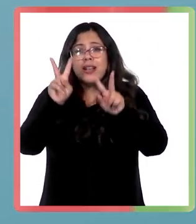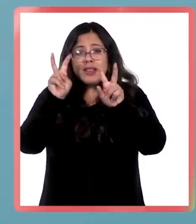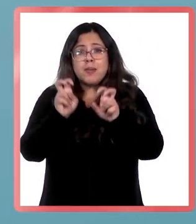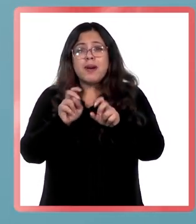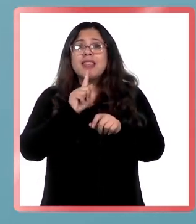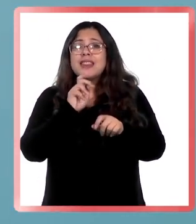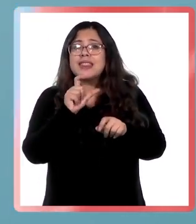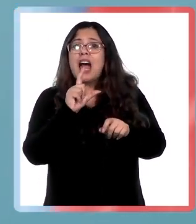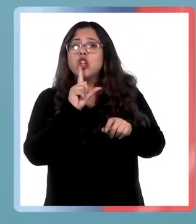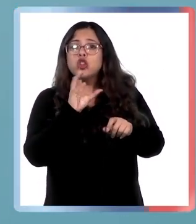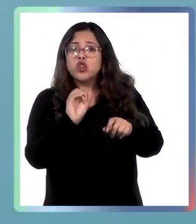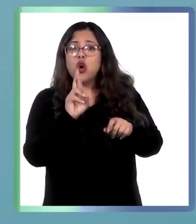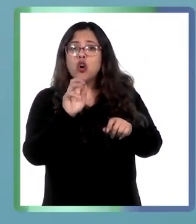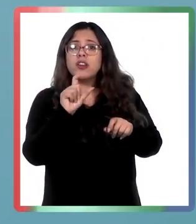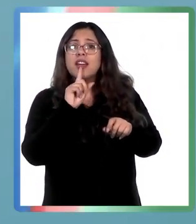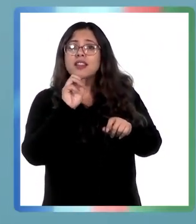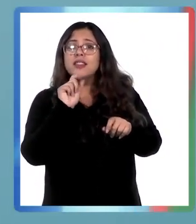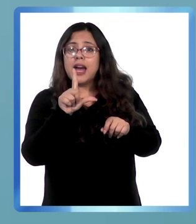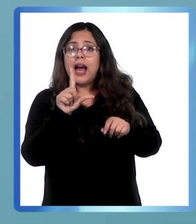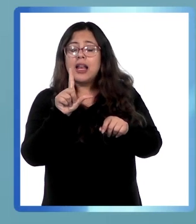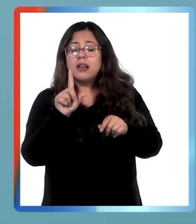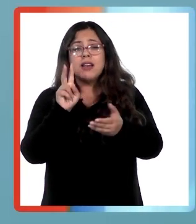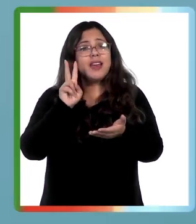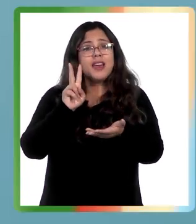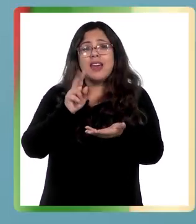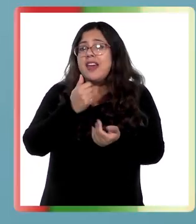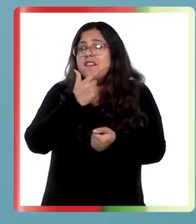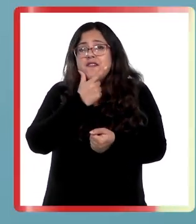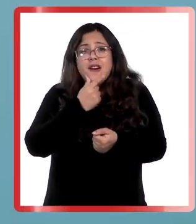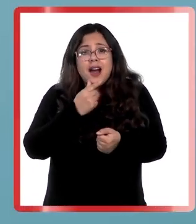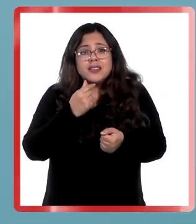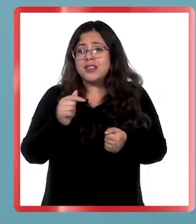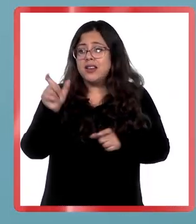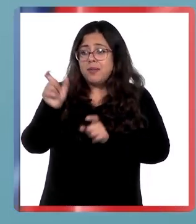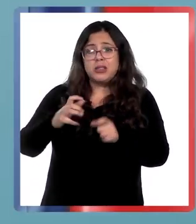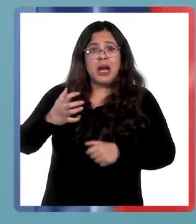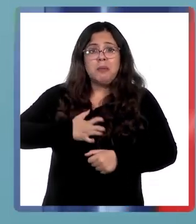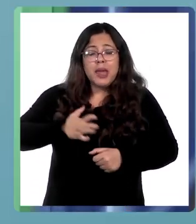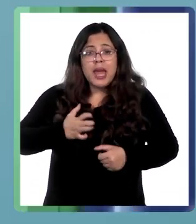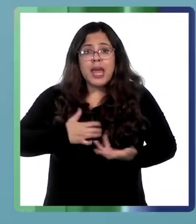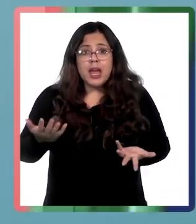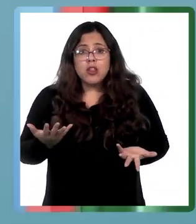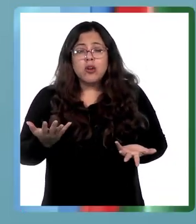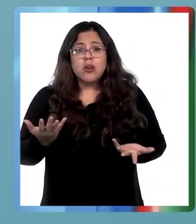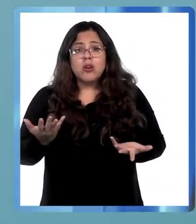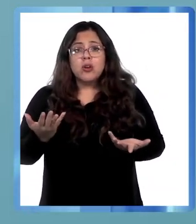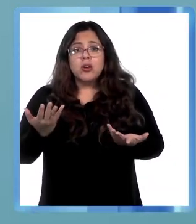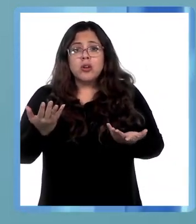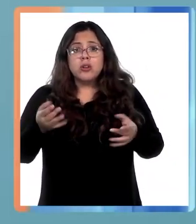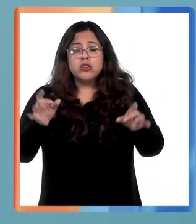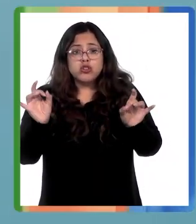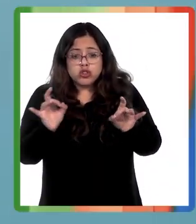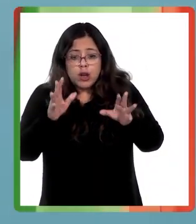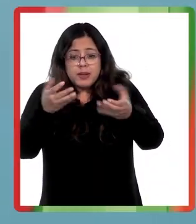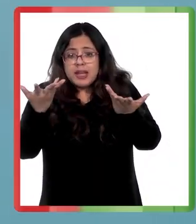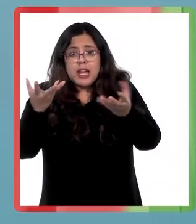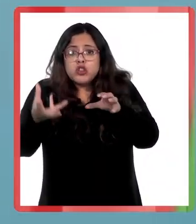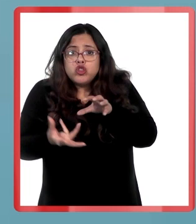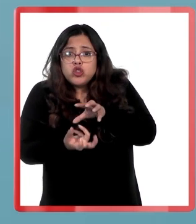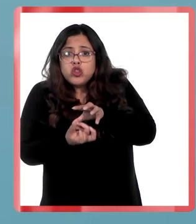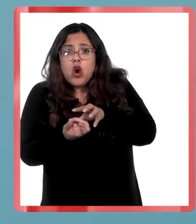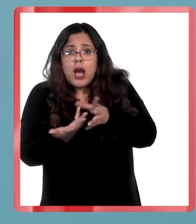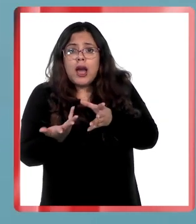maneras hacer un tacto rectal. Es fácil, de verdad, es puro susto, no tiene nada